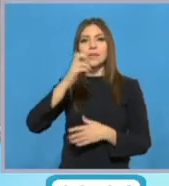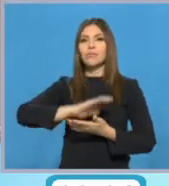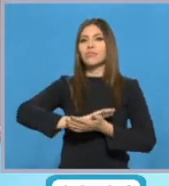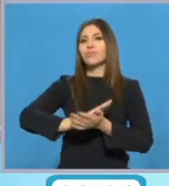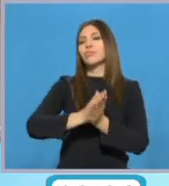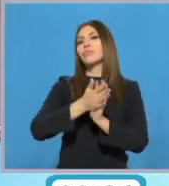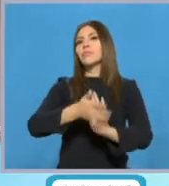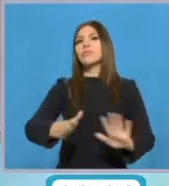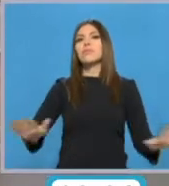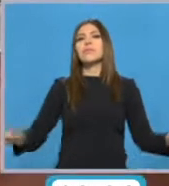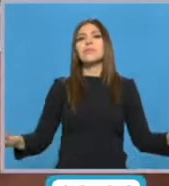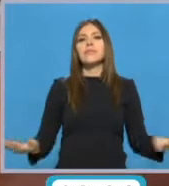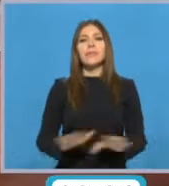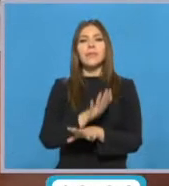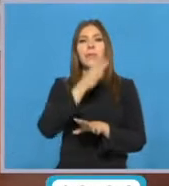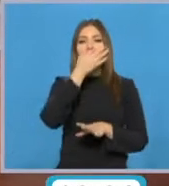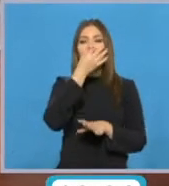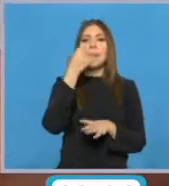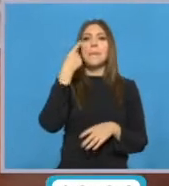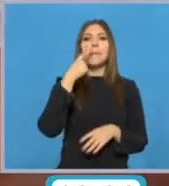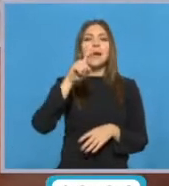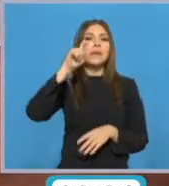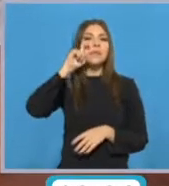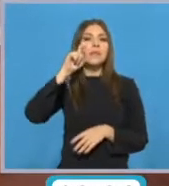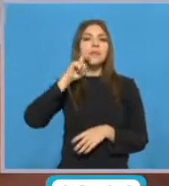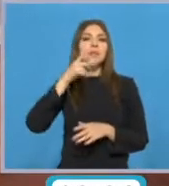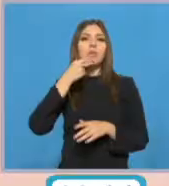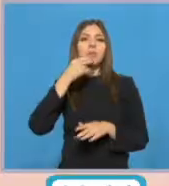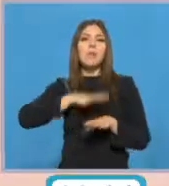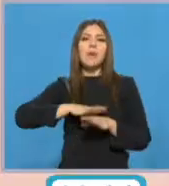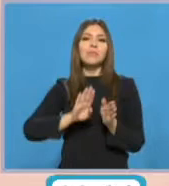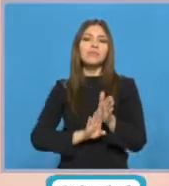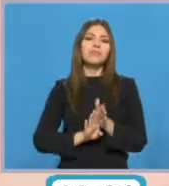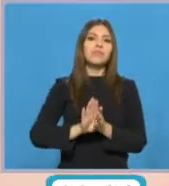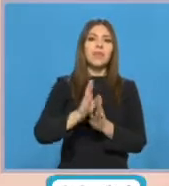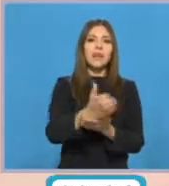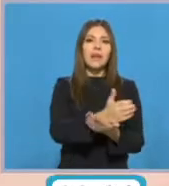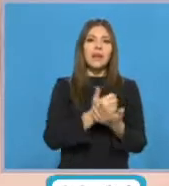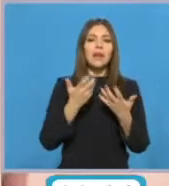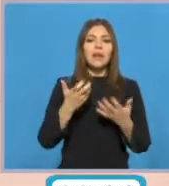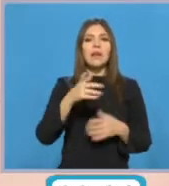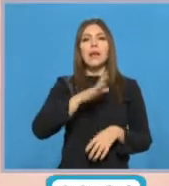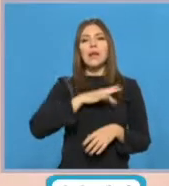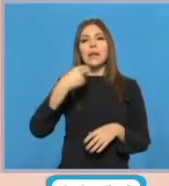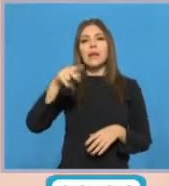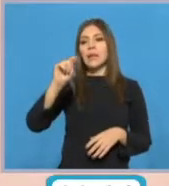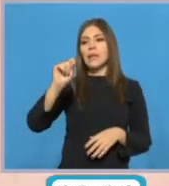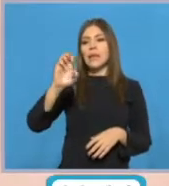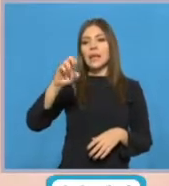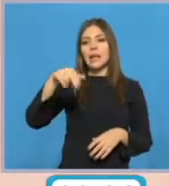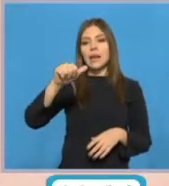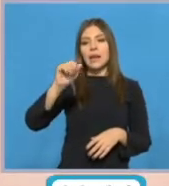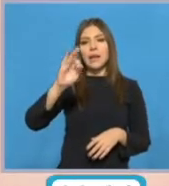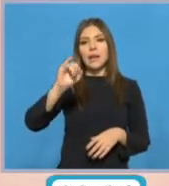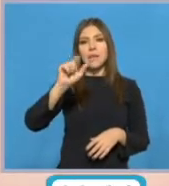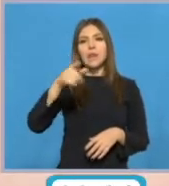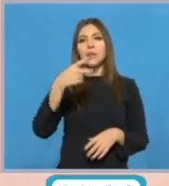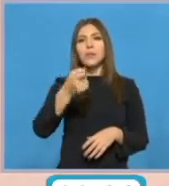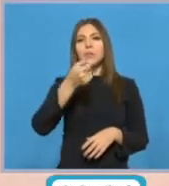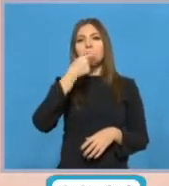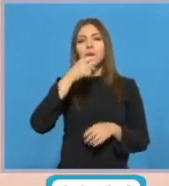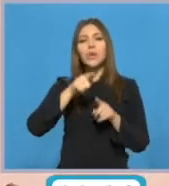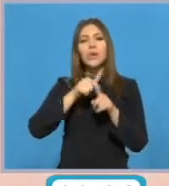el sildenafil, que es el componente de Sí. este Viagra, y que ahora, bueno, existen de otras marcas y otros colores, la dichosa pastillita